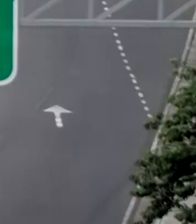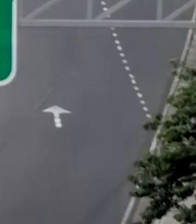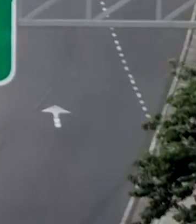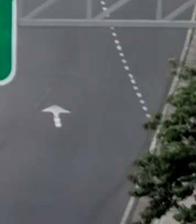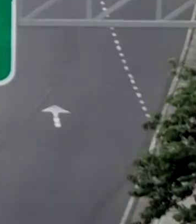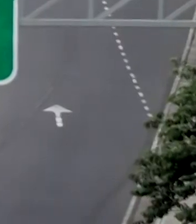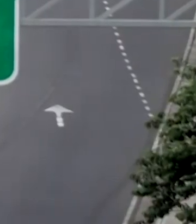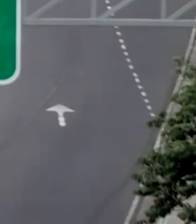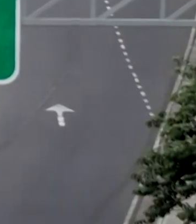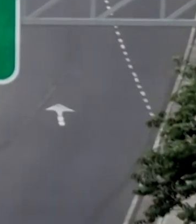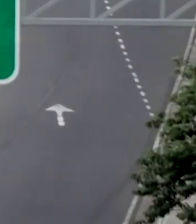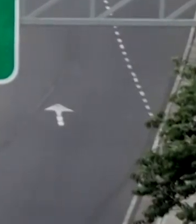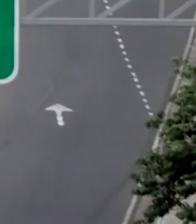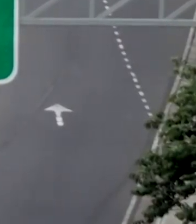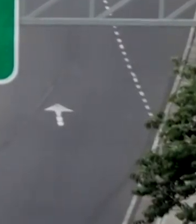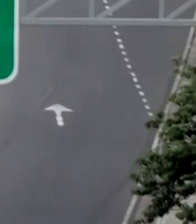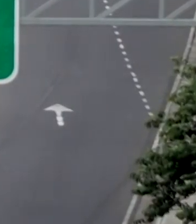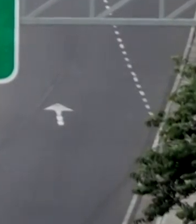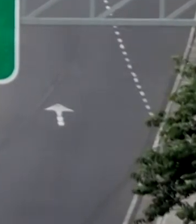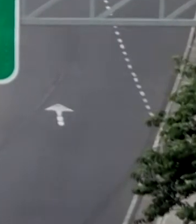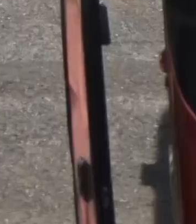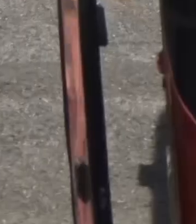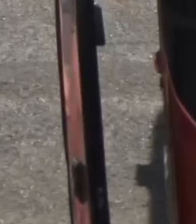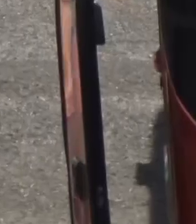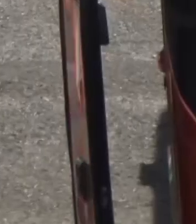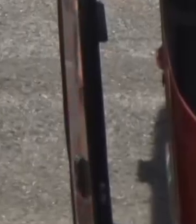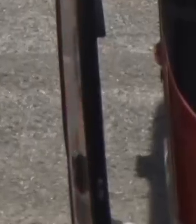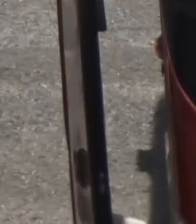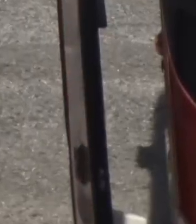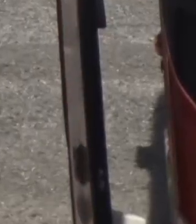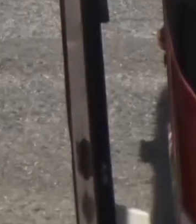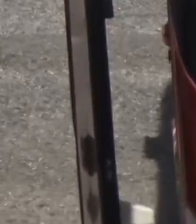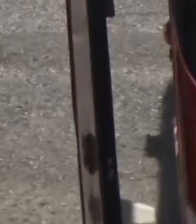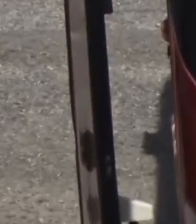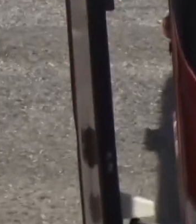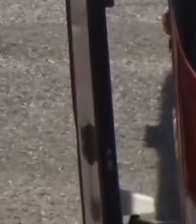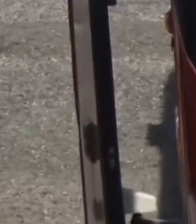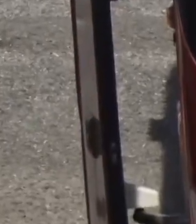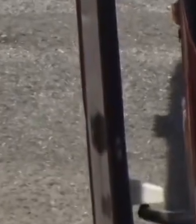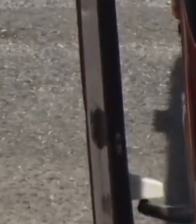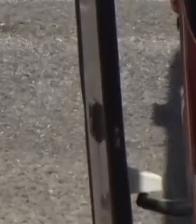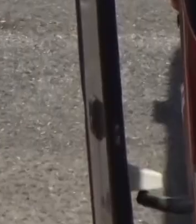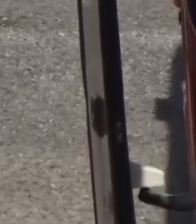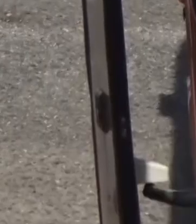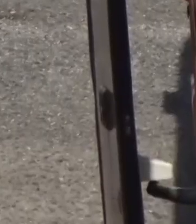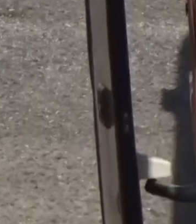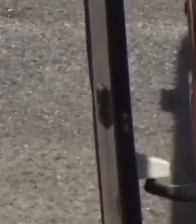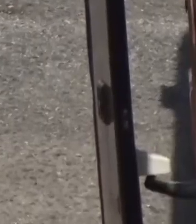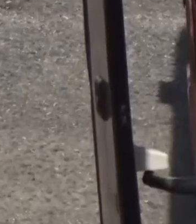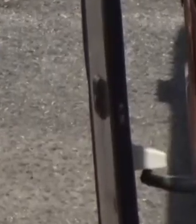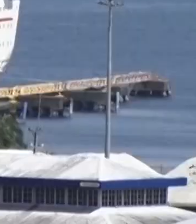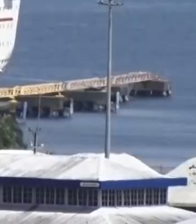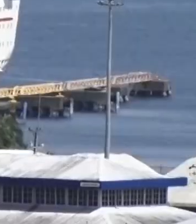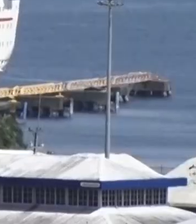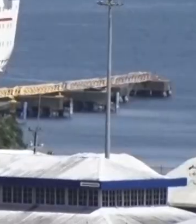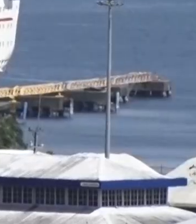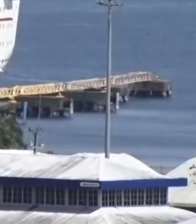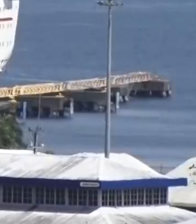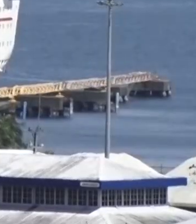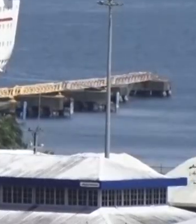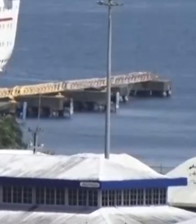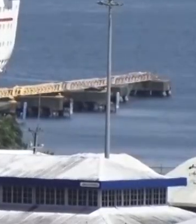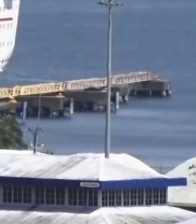es que la función de producción nuestra es intensiva en trabajo y es intensiva en mano de obra. Y